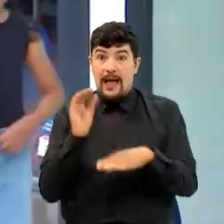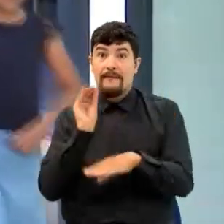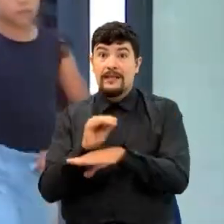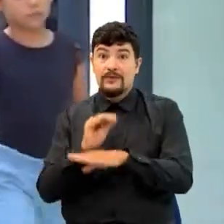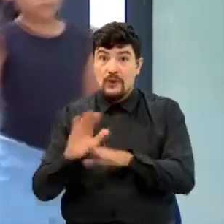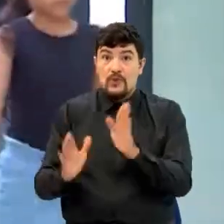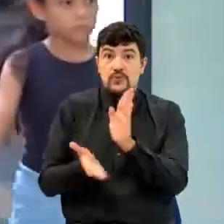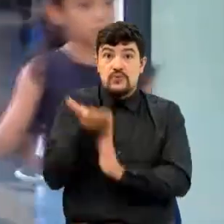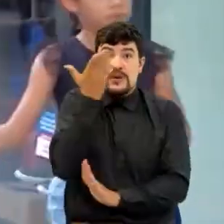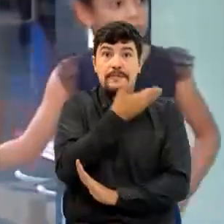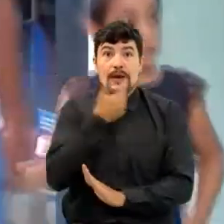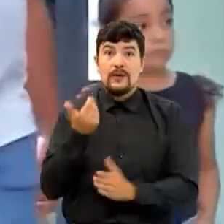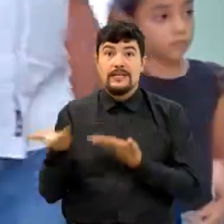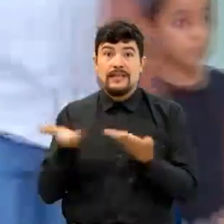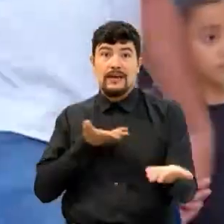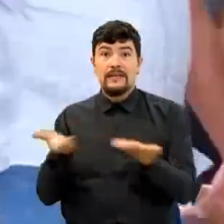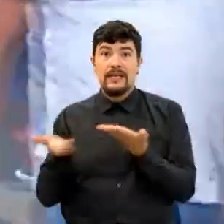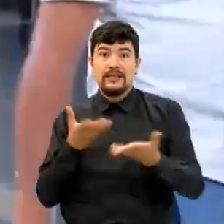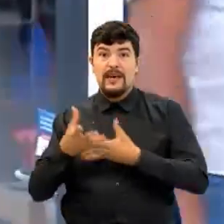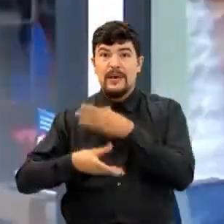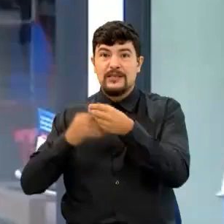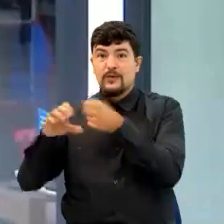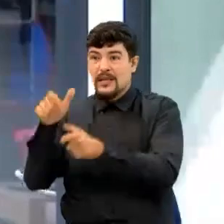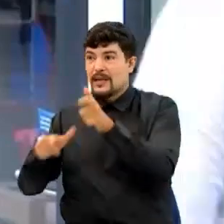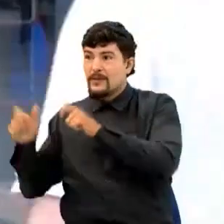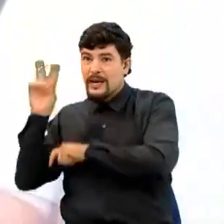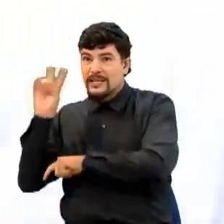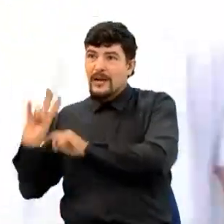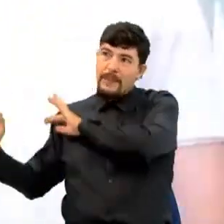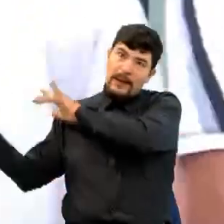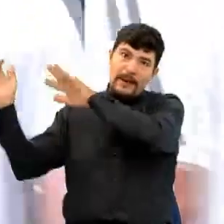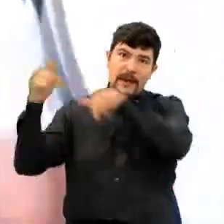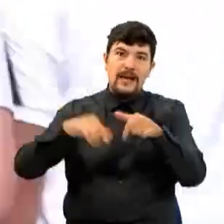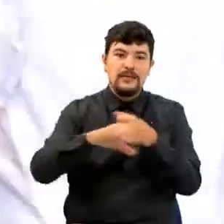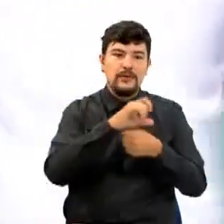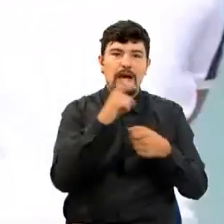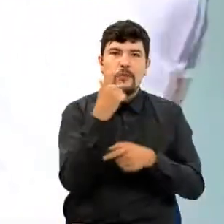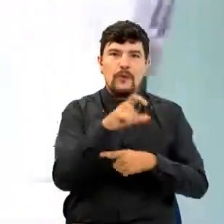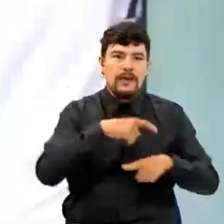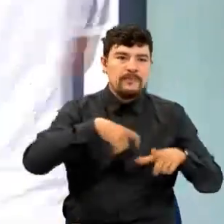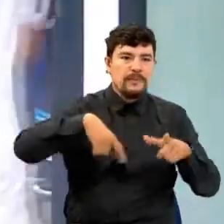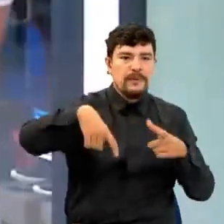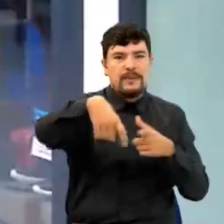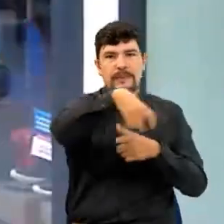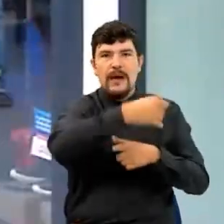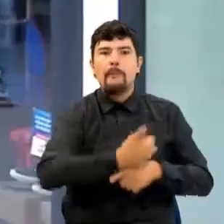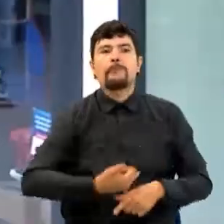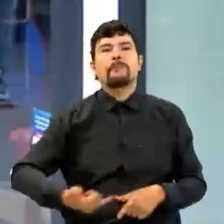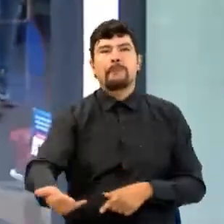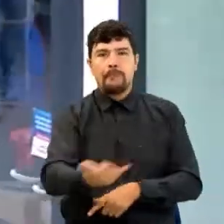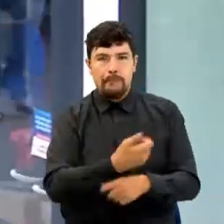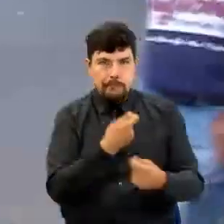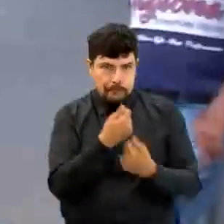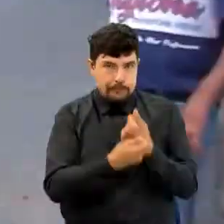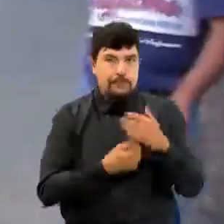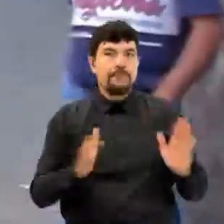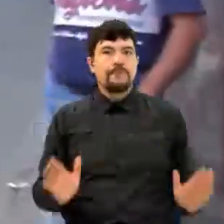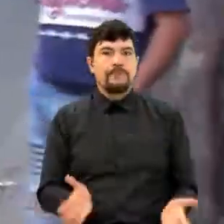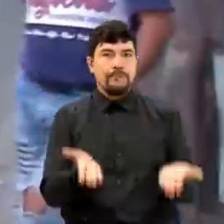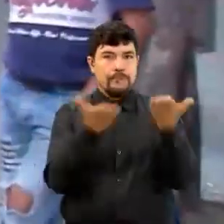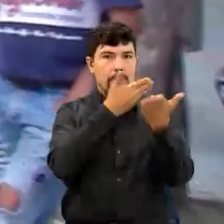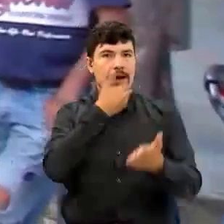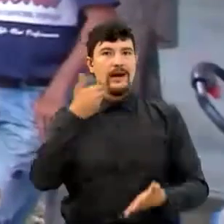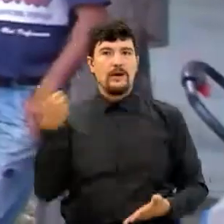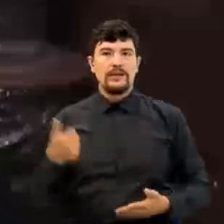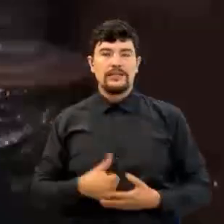sus ventas y servicios. La llegada de ciudadanos venezolanos a Cúcuta y su área metropolitana hace que la actividad comercial